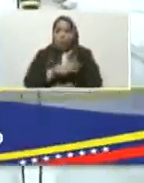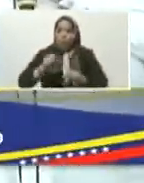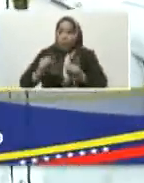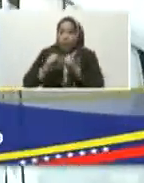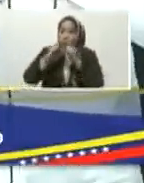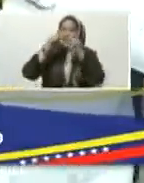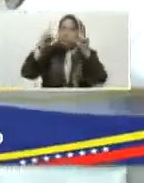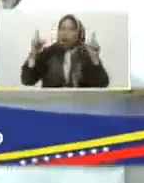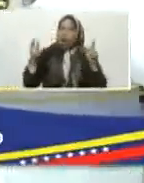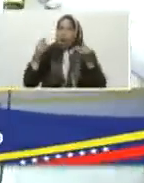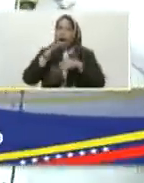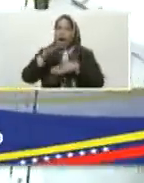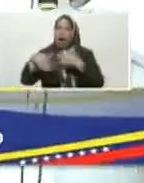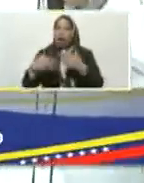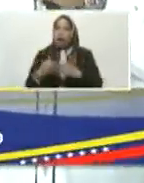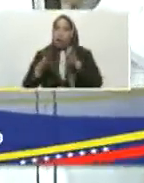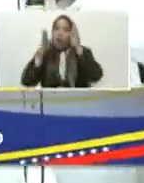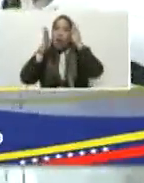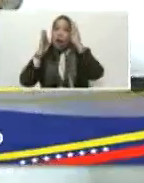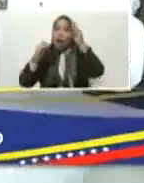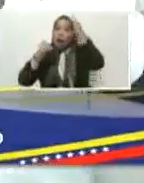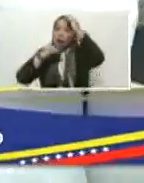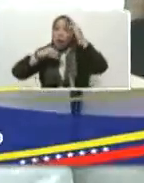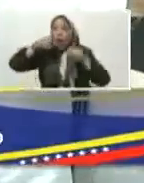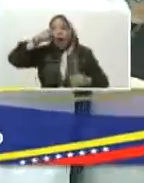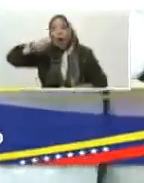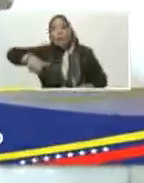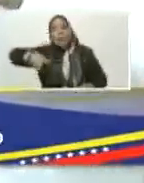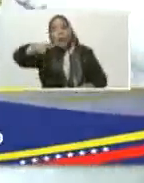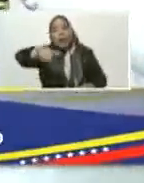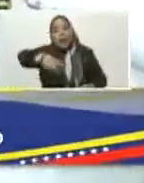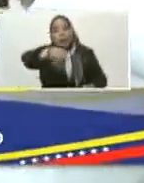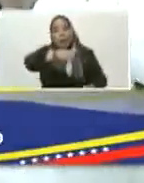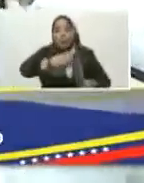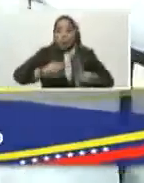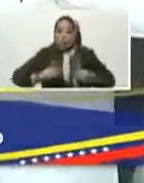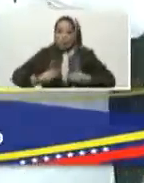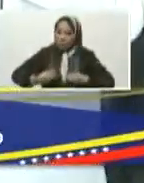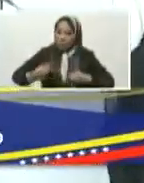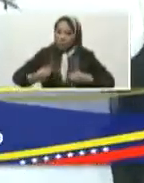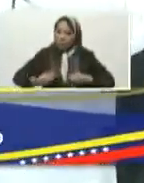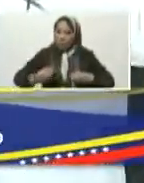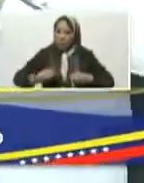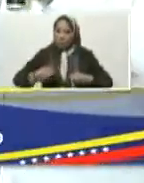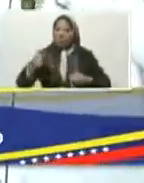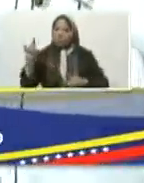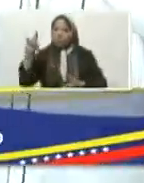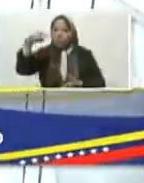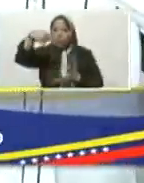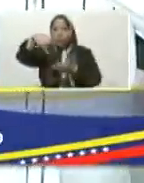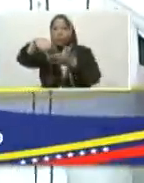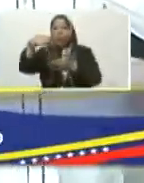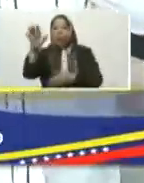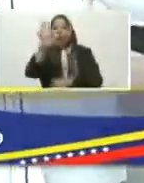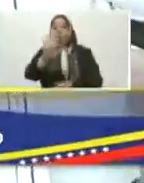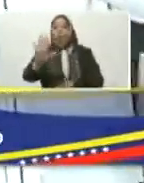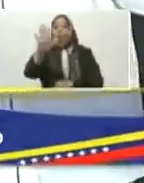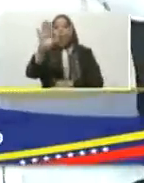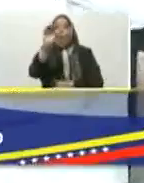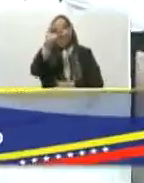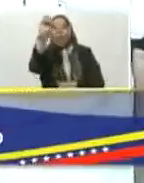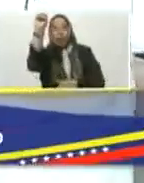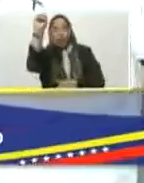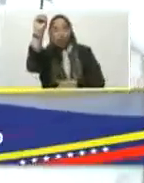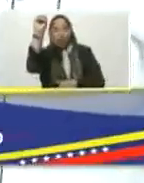atender a toda esa gran cantidad de personas que están en el eje oriental del estado de Carabobo, presidente. Eje oriental, correcto.